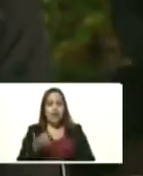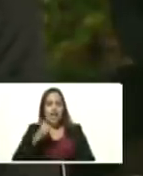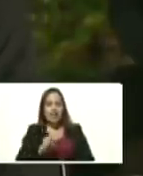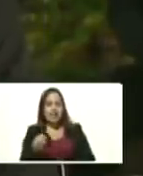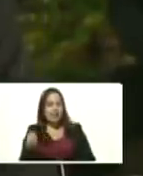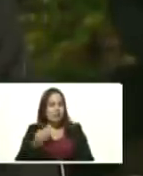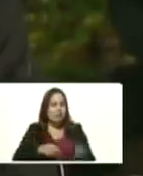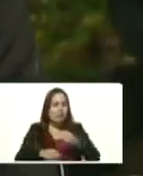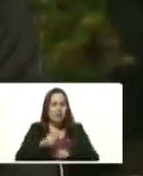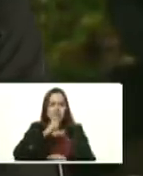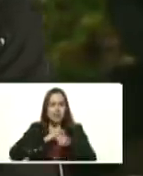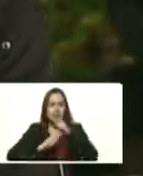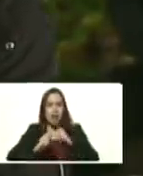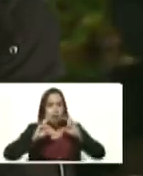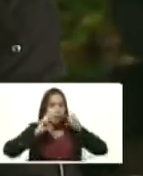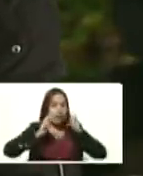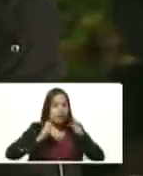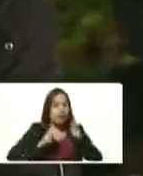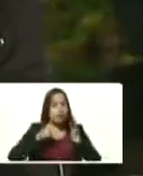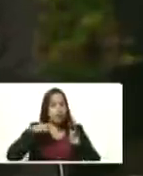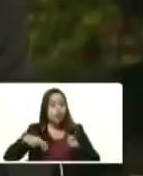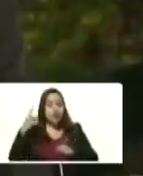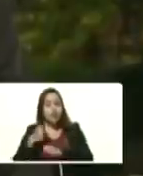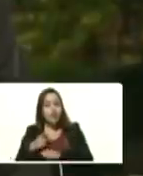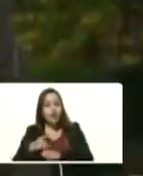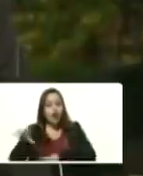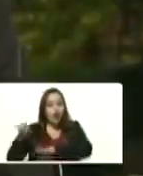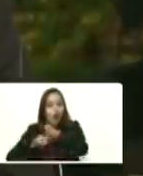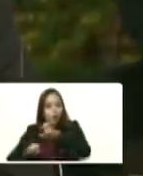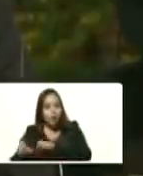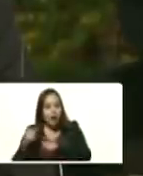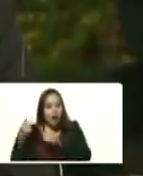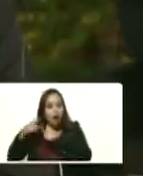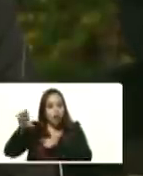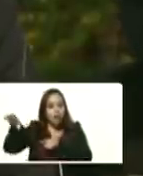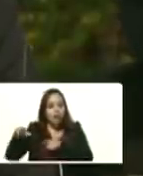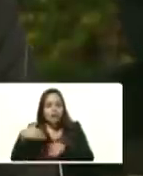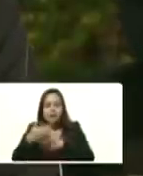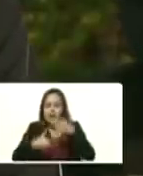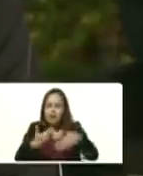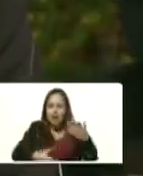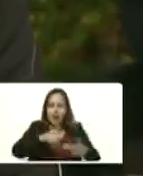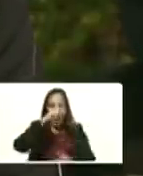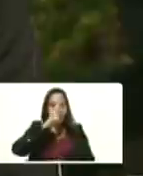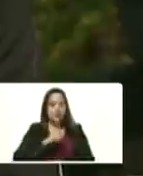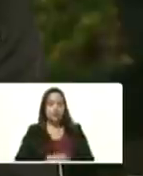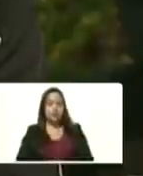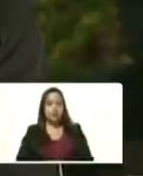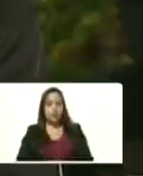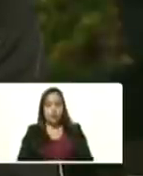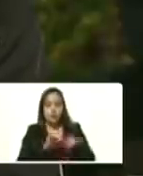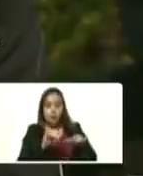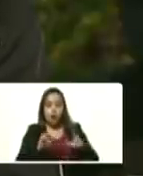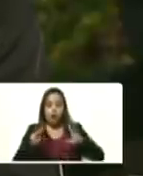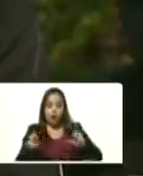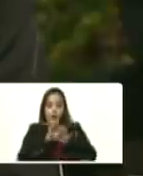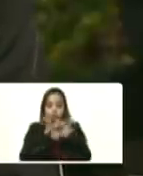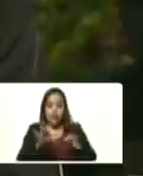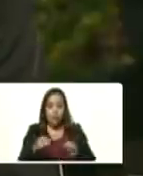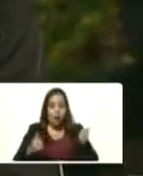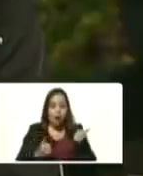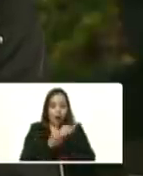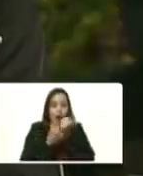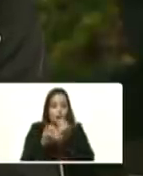deficitario y por desarrollando tenemos que estar importando de manera progresiva casi todos los años así que este nuevo esquema del financiamiento